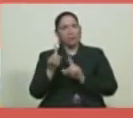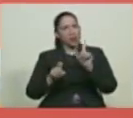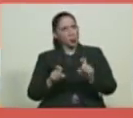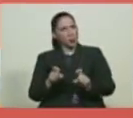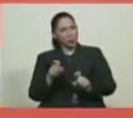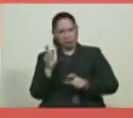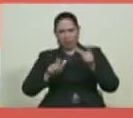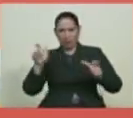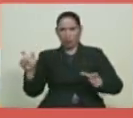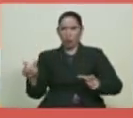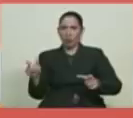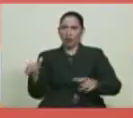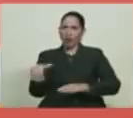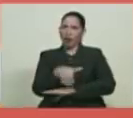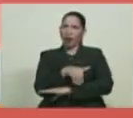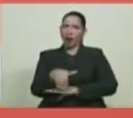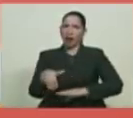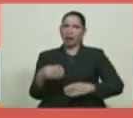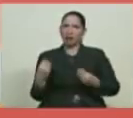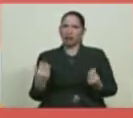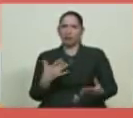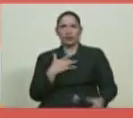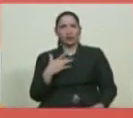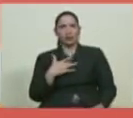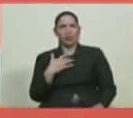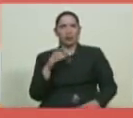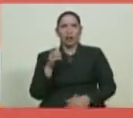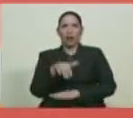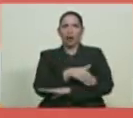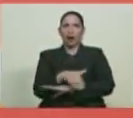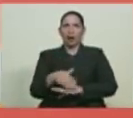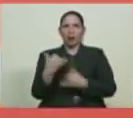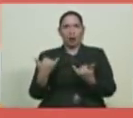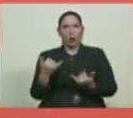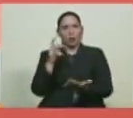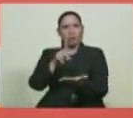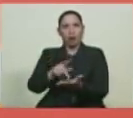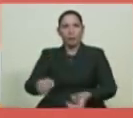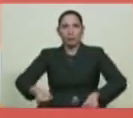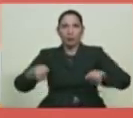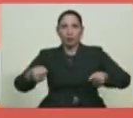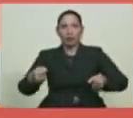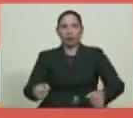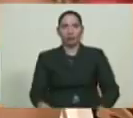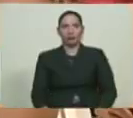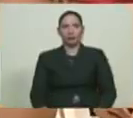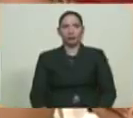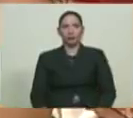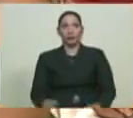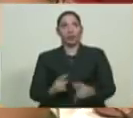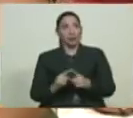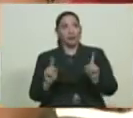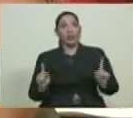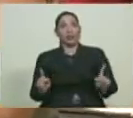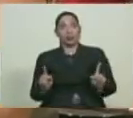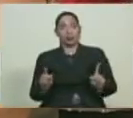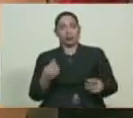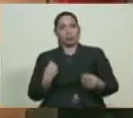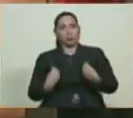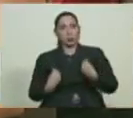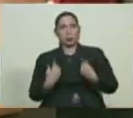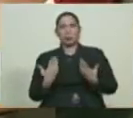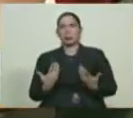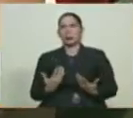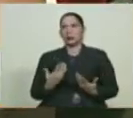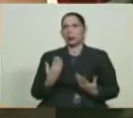calle, ¿qué está sintiendo la gente en la calle cuando va ahora a un automercado? ¿Qué diferencia entre la desesperanza